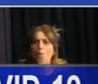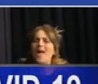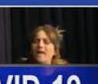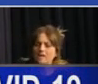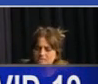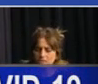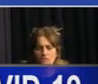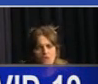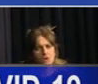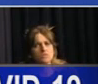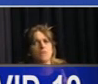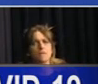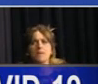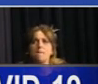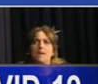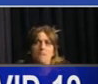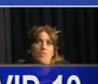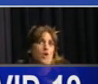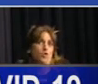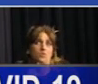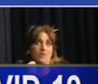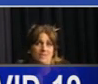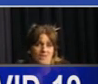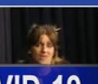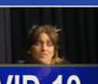han hecho para mantener sus actividades dentro de lo posible